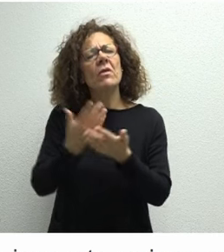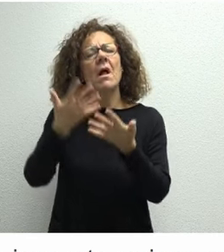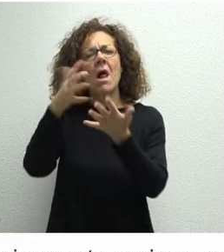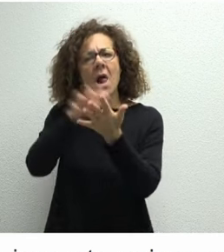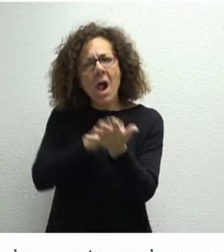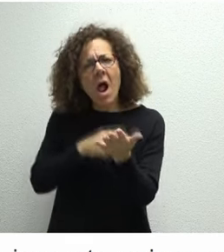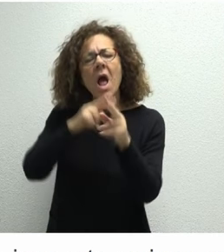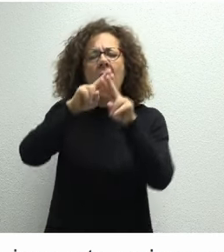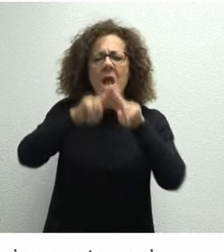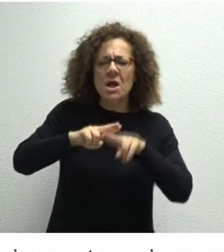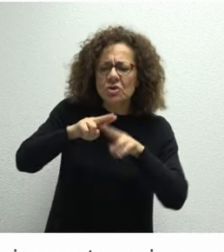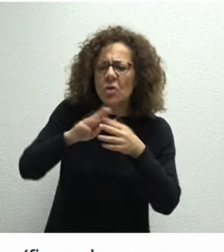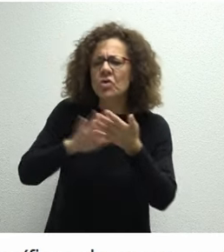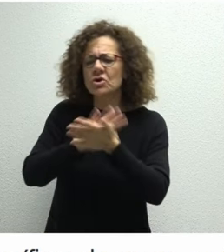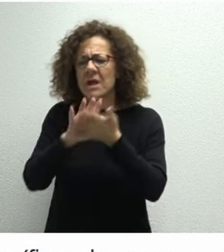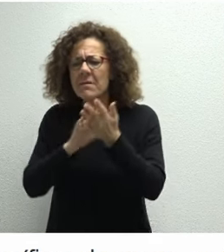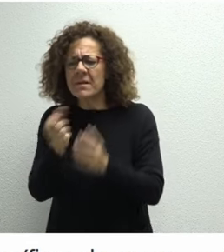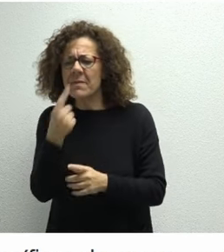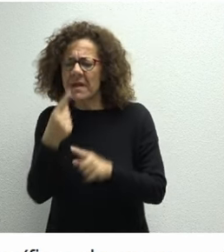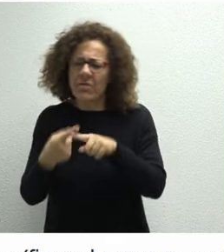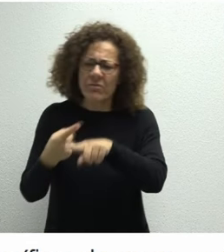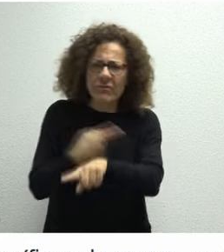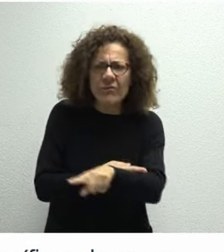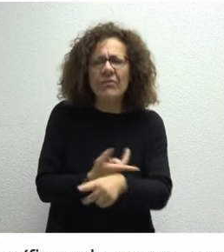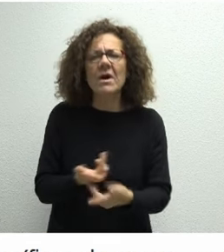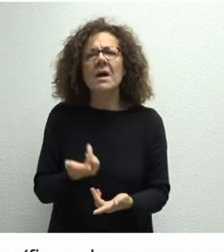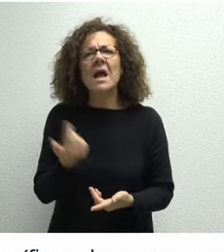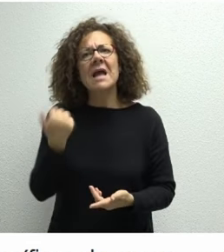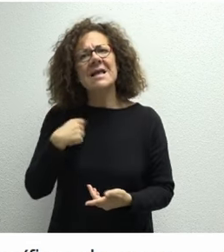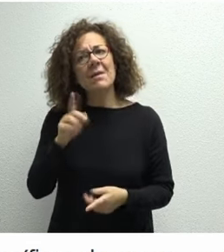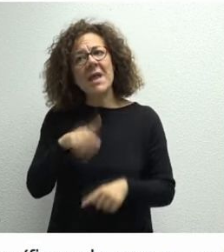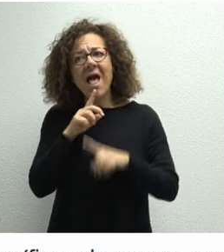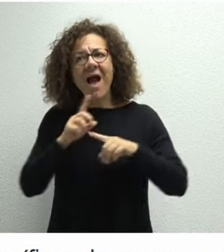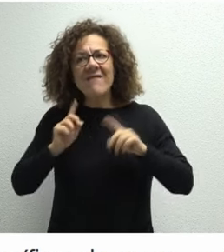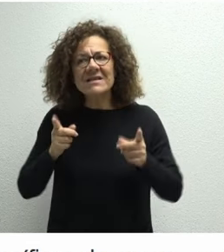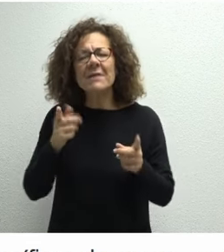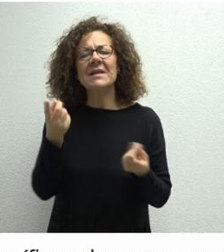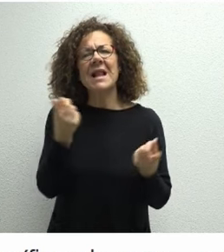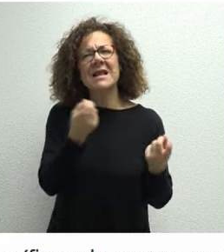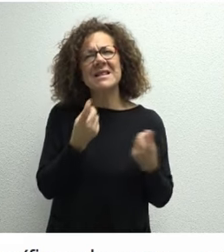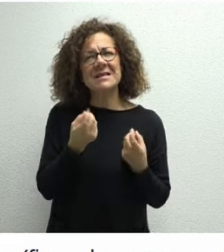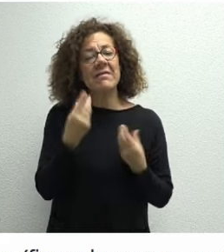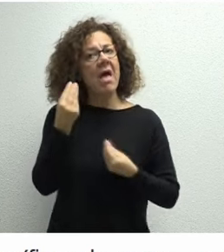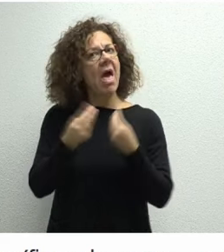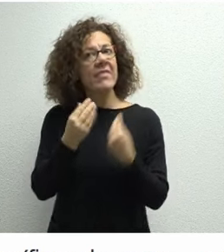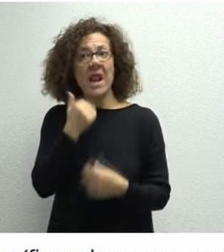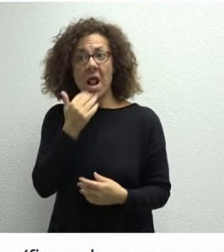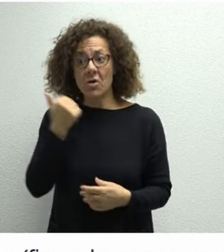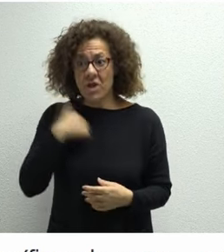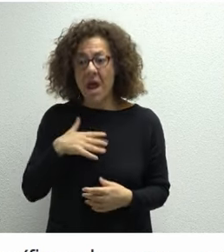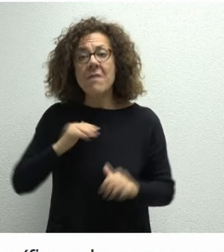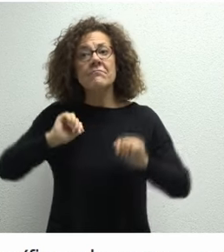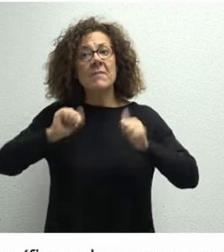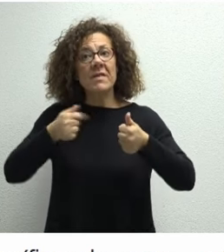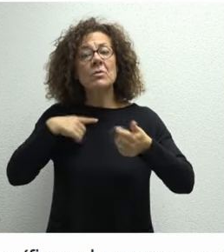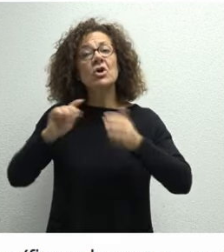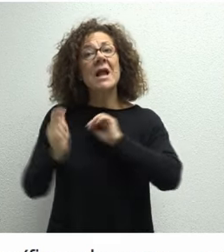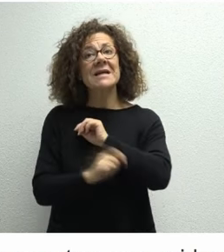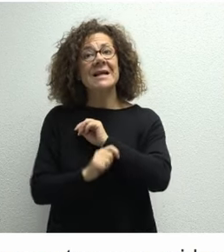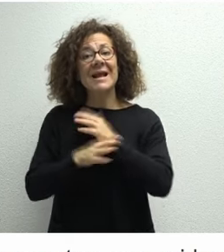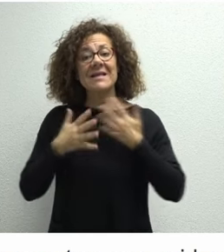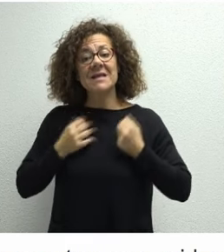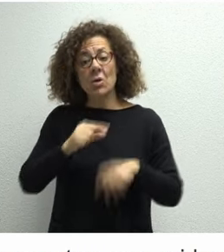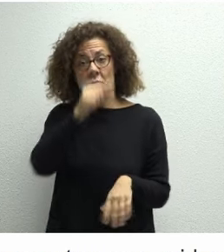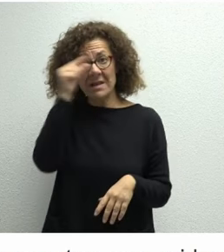todos los estudios que hablaban de sobre medicación de y alertaban un poco de la necesidad de hacer algo partíamos con el la estrategia de Salud